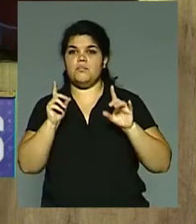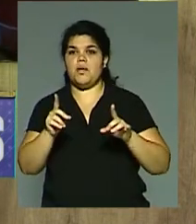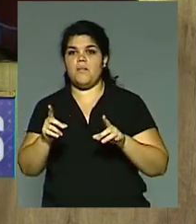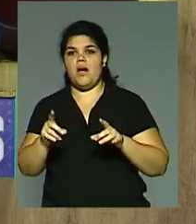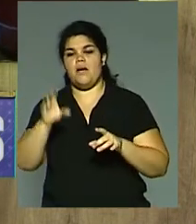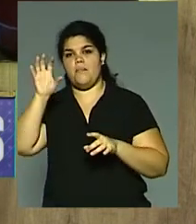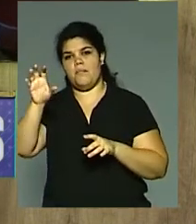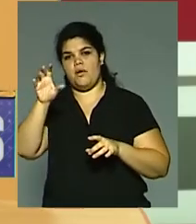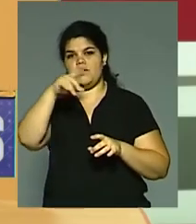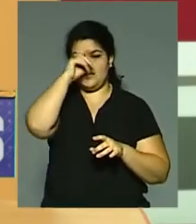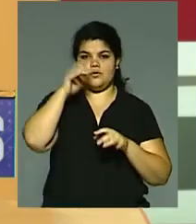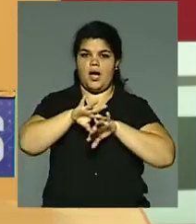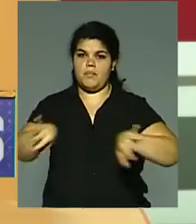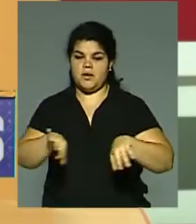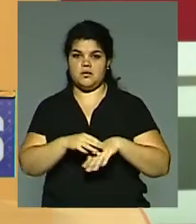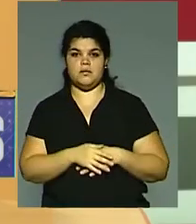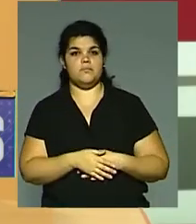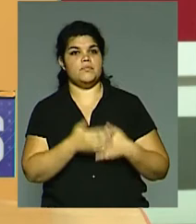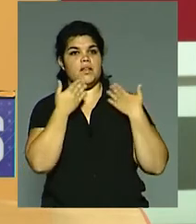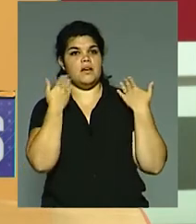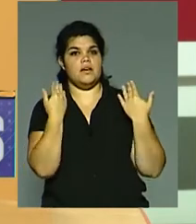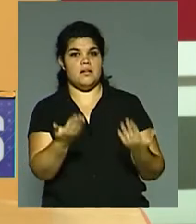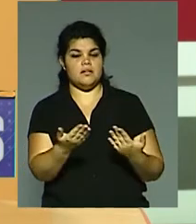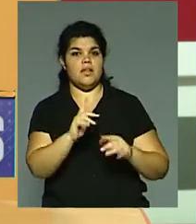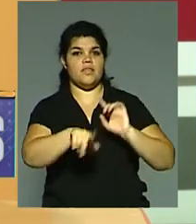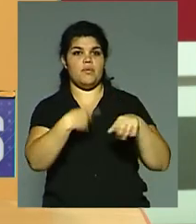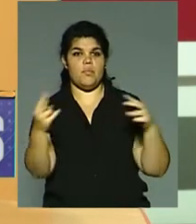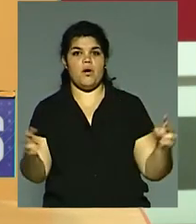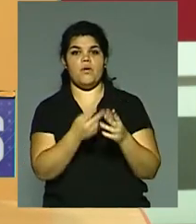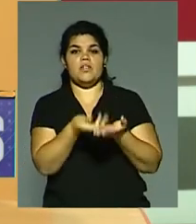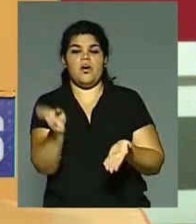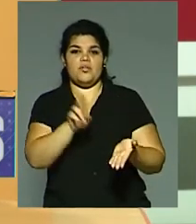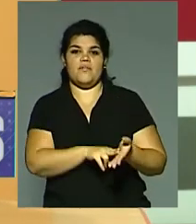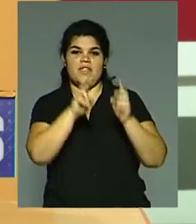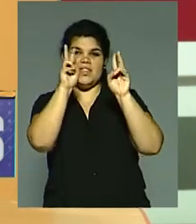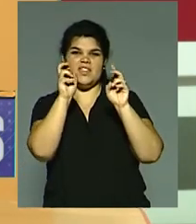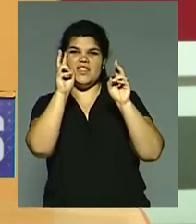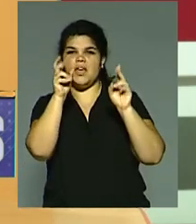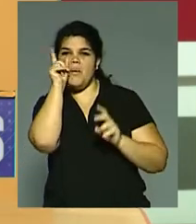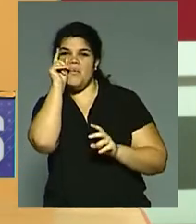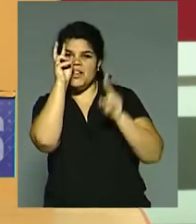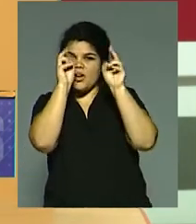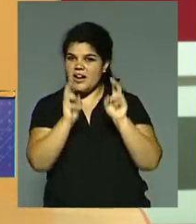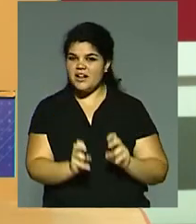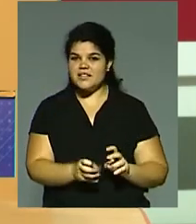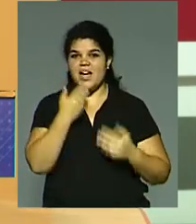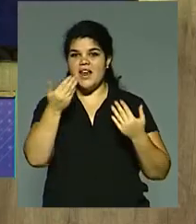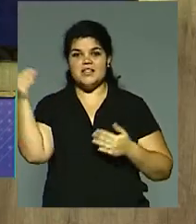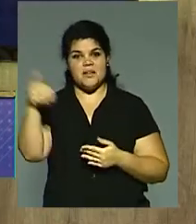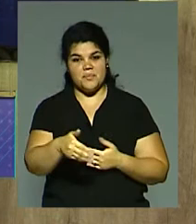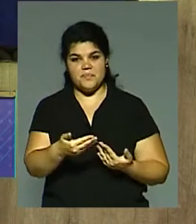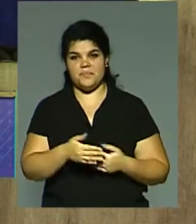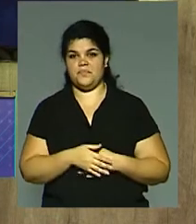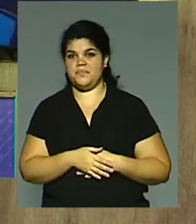de la provincia. Bueno, muchísimas gracias, Ezequiel. Estaremos con vos en cualquier momento. Cuando tengamos que hacer algún análisis político, te vamos a tener acá en el estudio. Muchas gracias. Acá